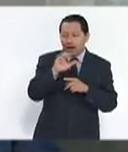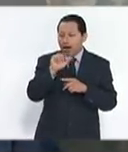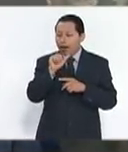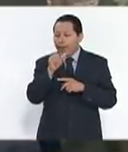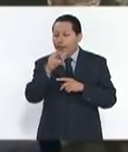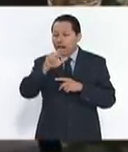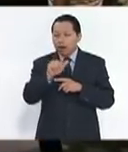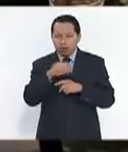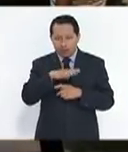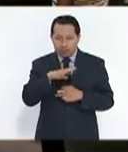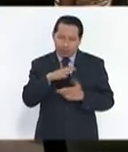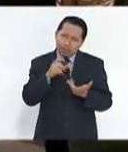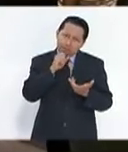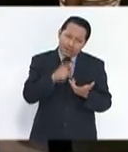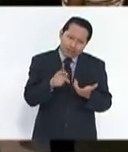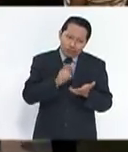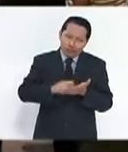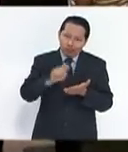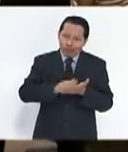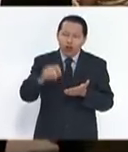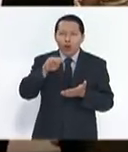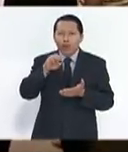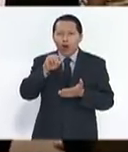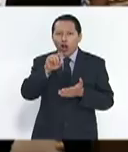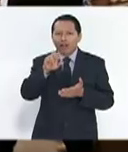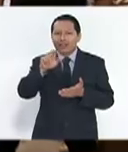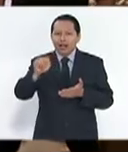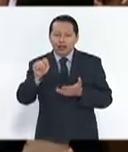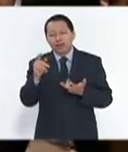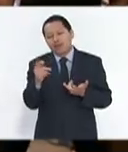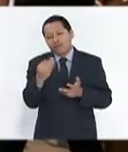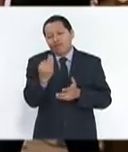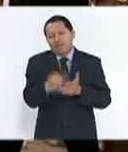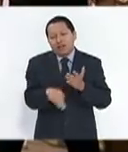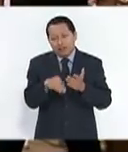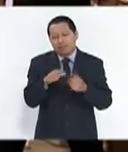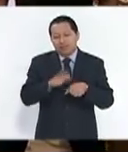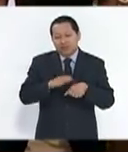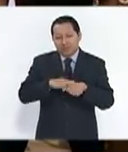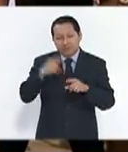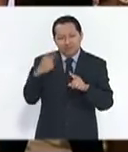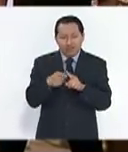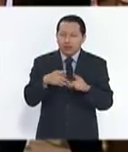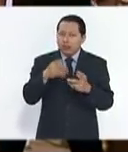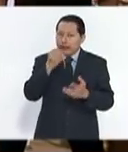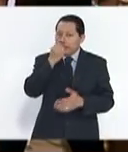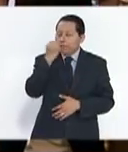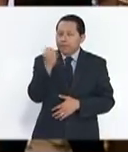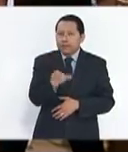Mozart, que es poco explorada y que es realmente una maravilla.